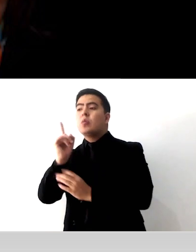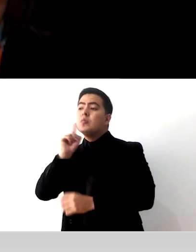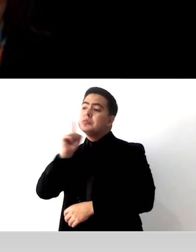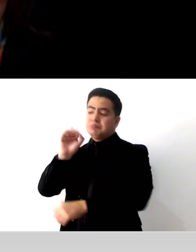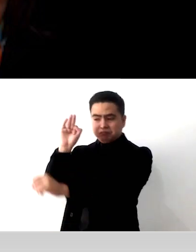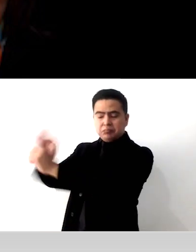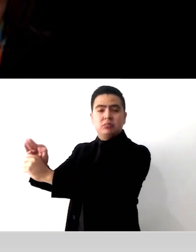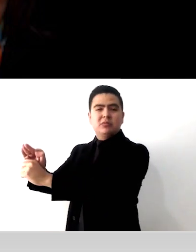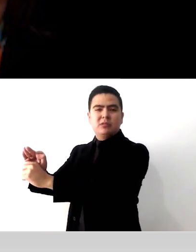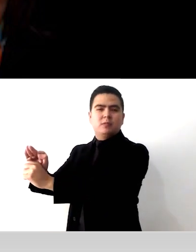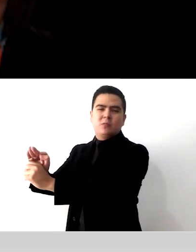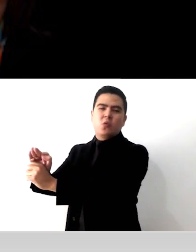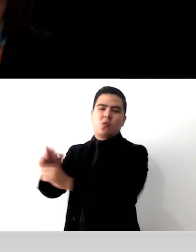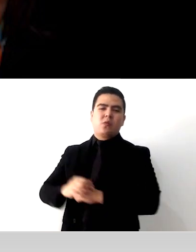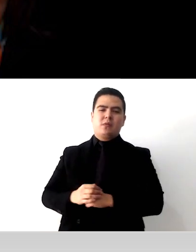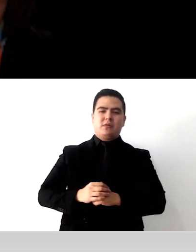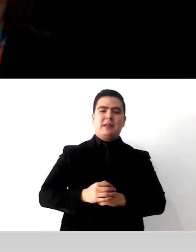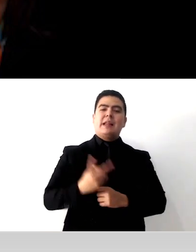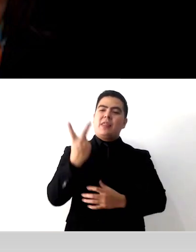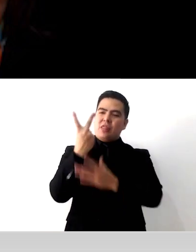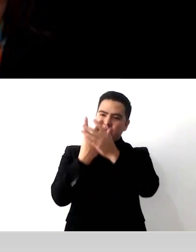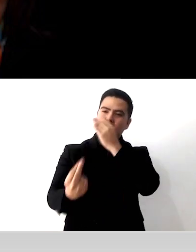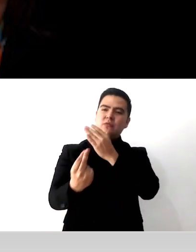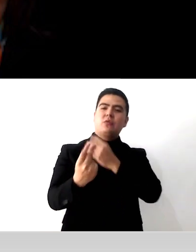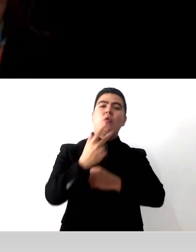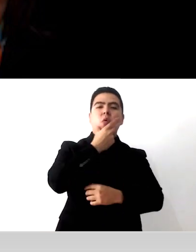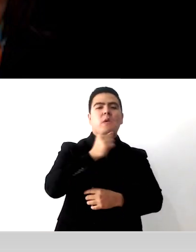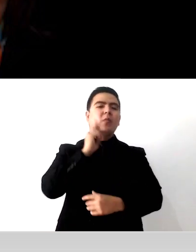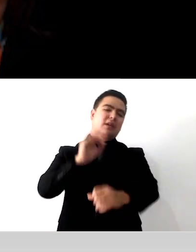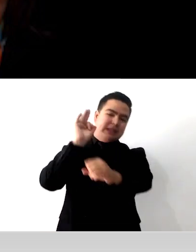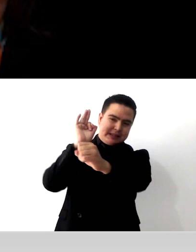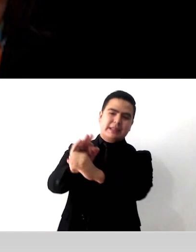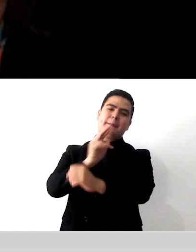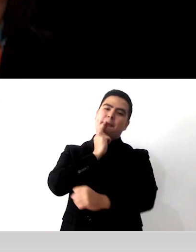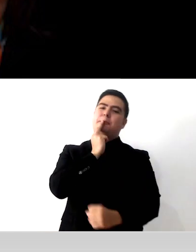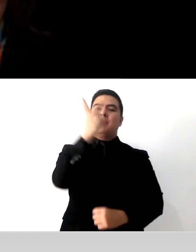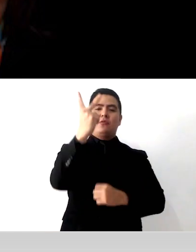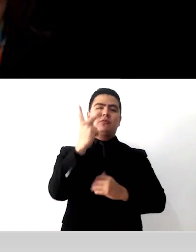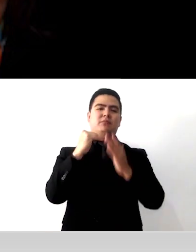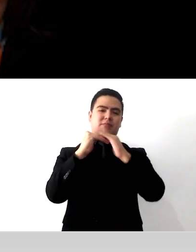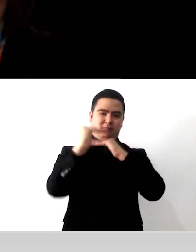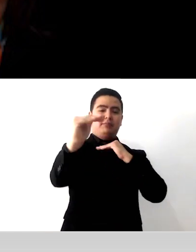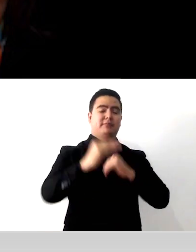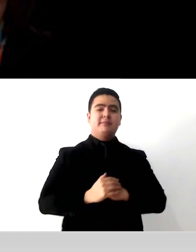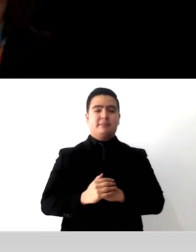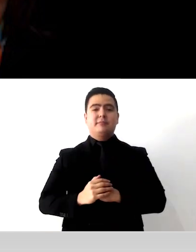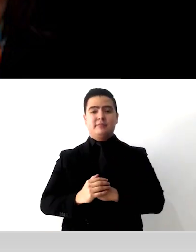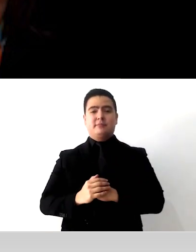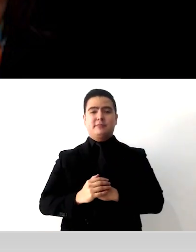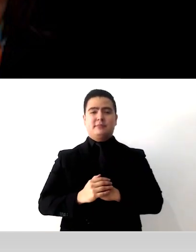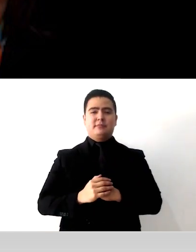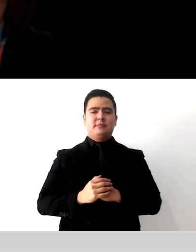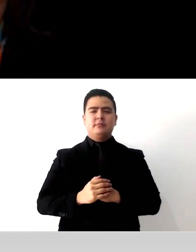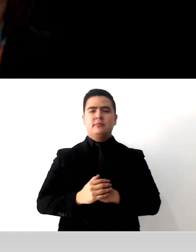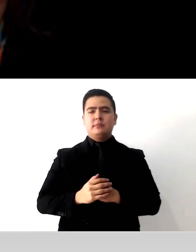complementariedad en todas las decisiones que rigen la vida en sociedad. Y por otro lado, también la